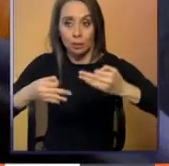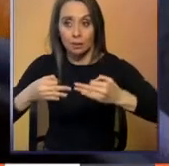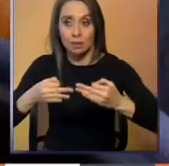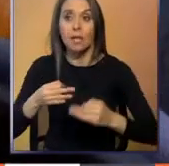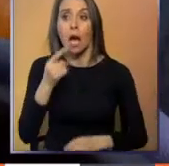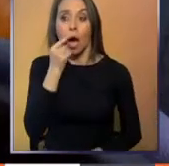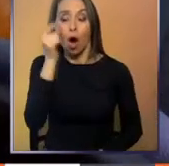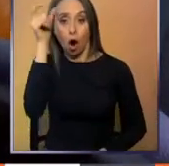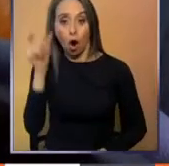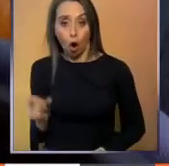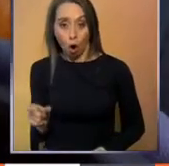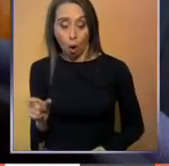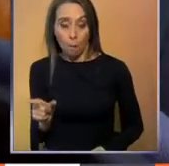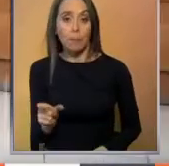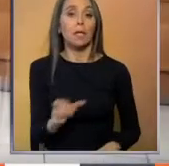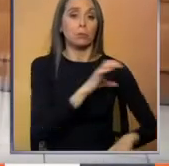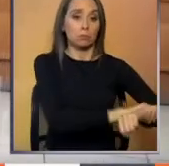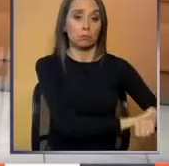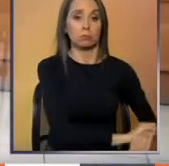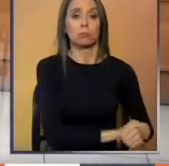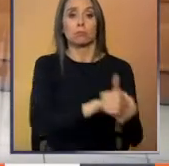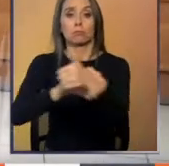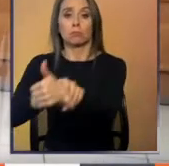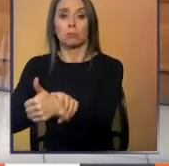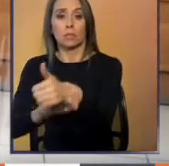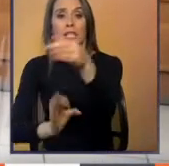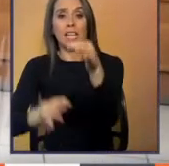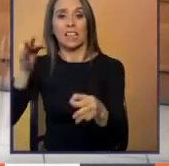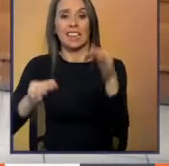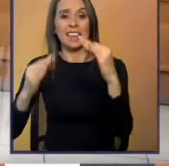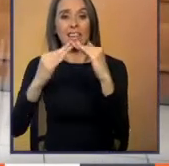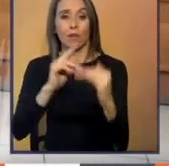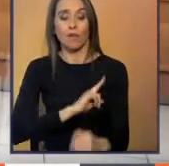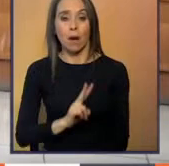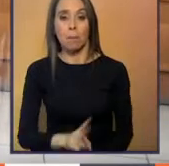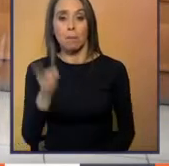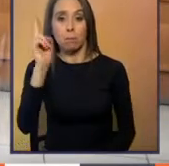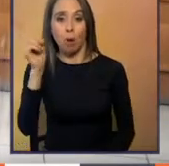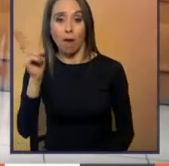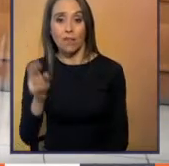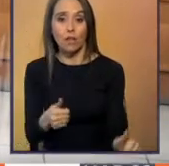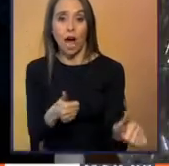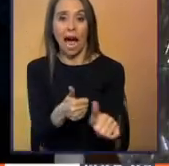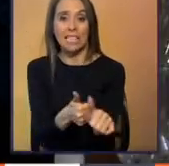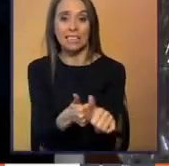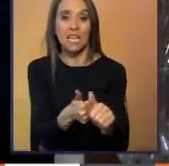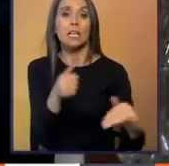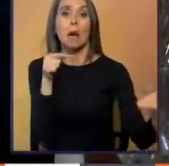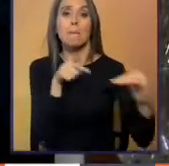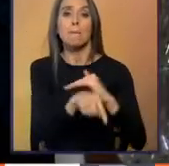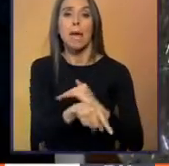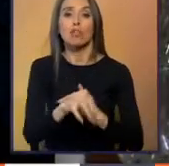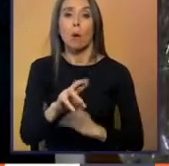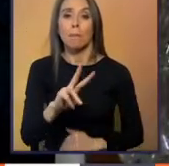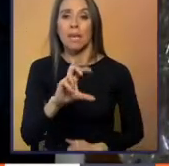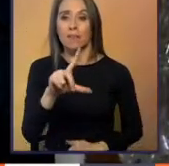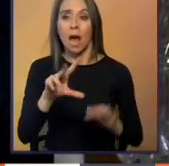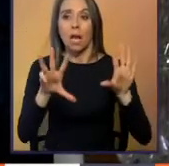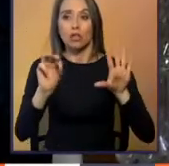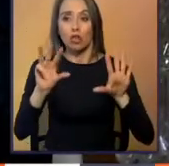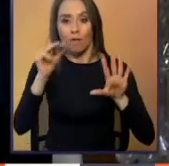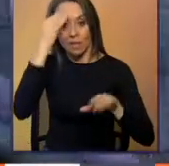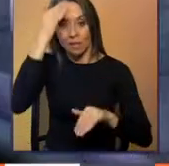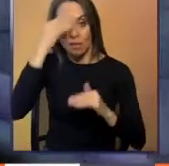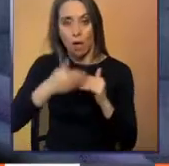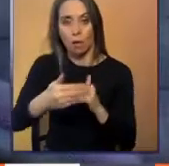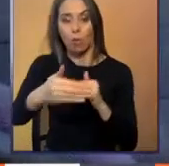es que el hombre fue puesto a disposición del Tribunal Porteño, quedando con prohibición de acercarse a la red Merval por 90 días que dure la